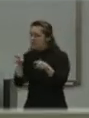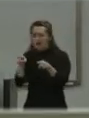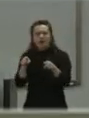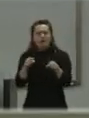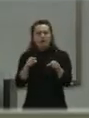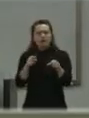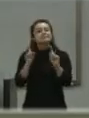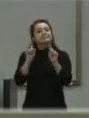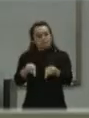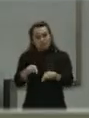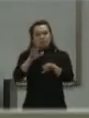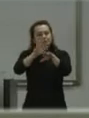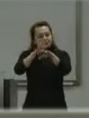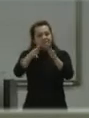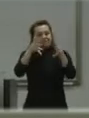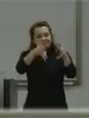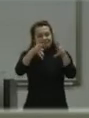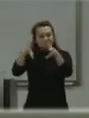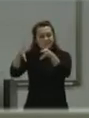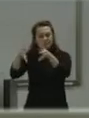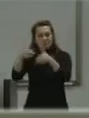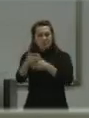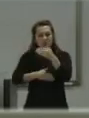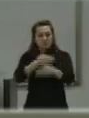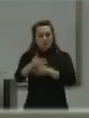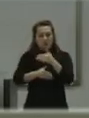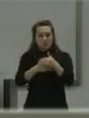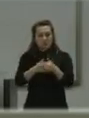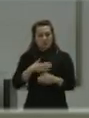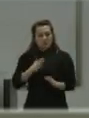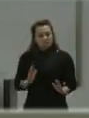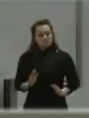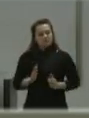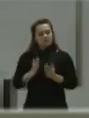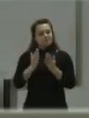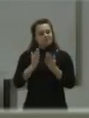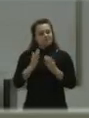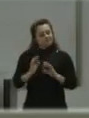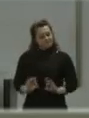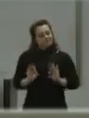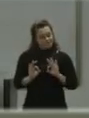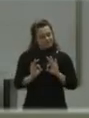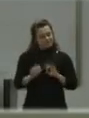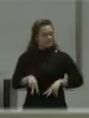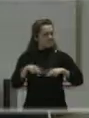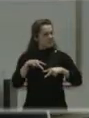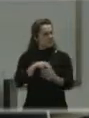también enseñarle la luz de lograr una forma más saludable de vivir la vida